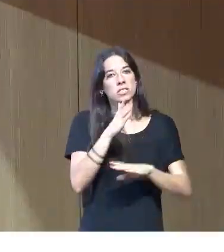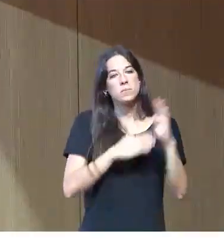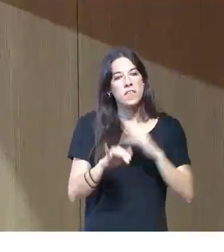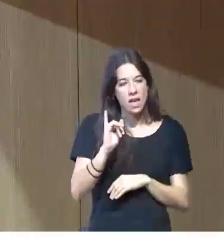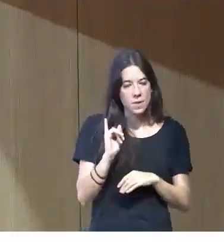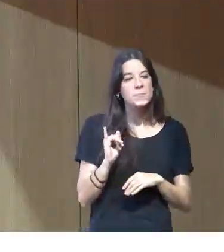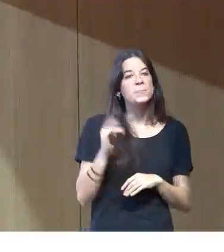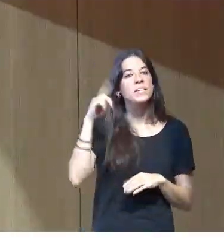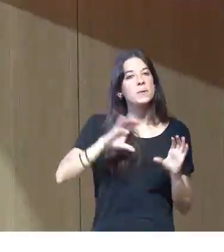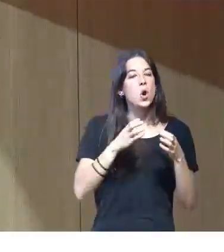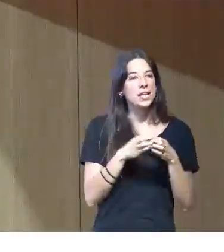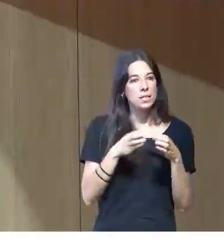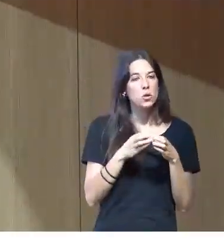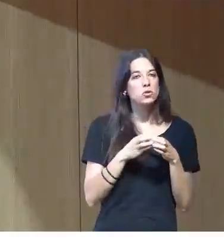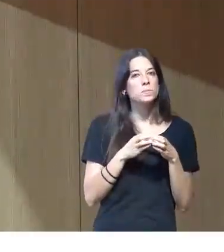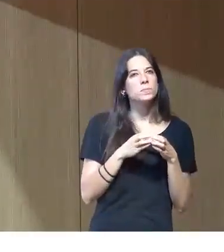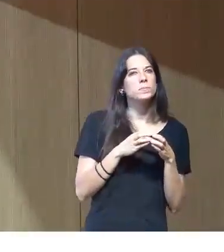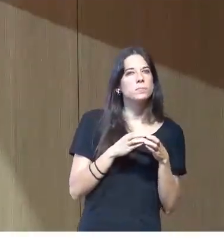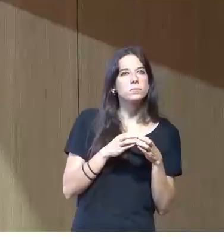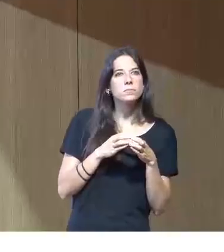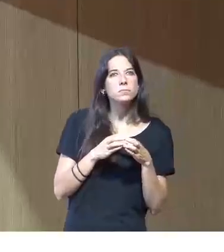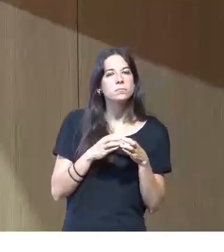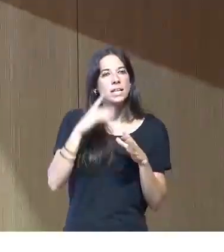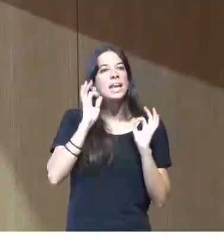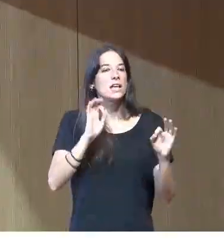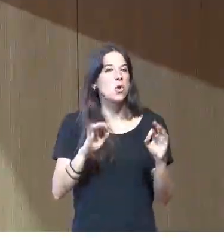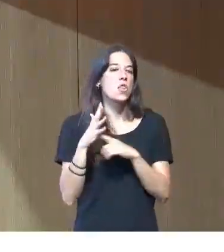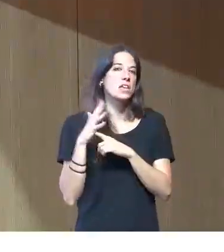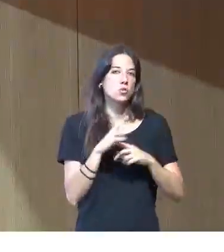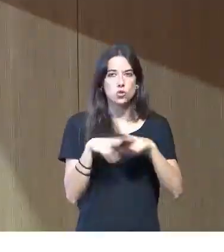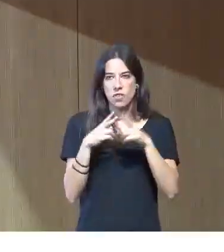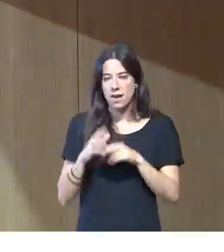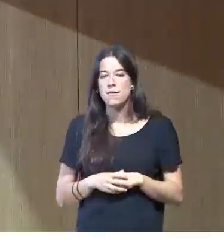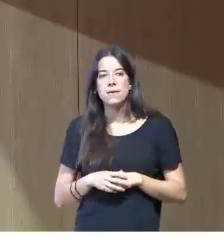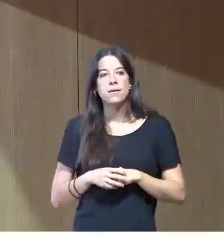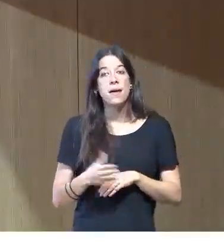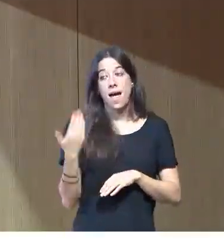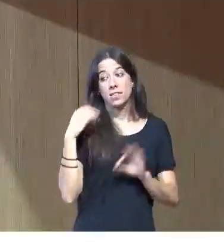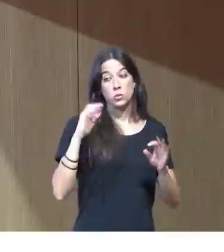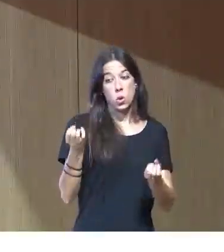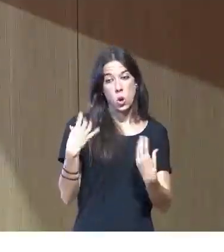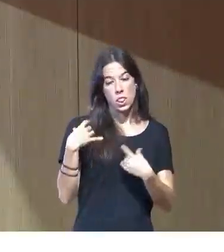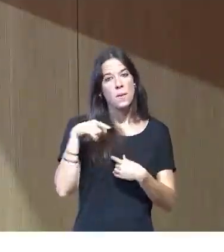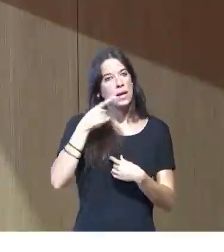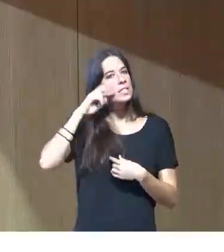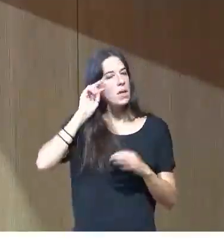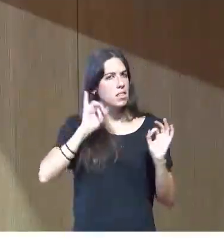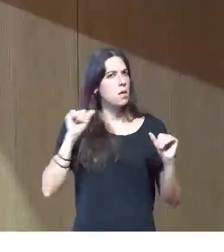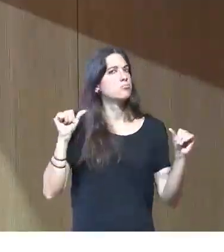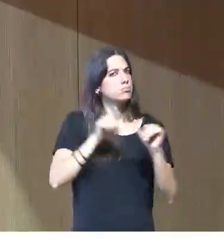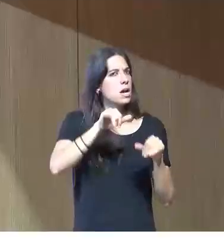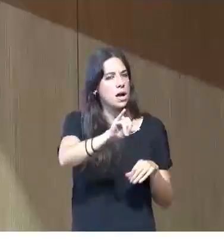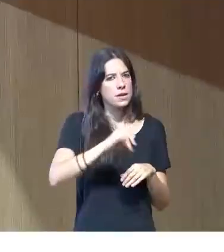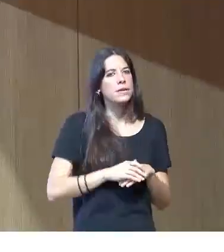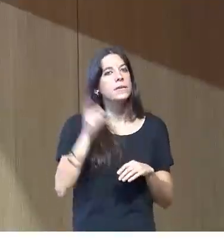discapacidad y con colectivos bueno en riesgo de exclusión no nos comentaba antes que bueno que tiene mucha experiencia y nos